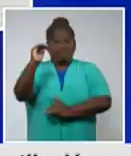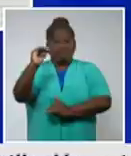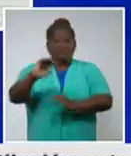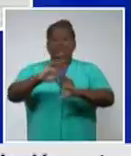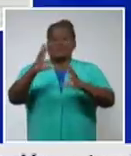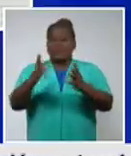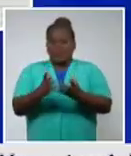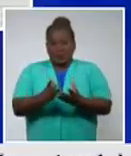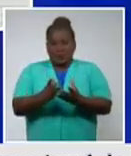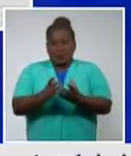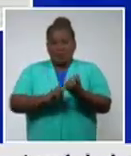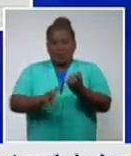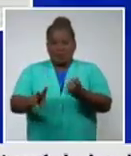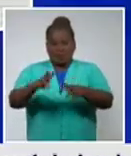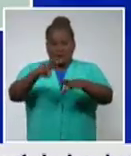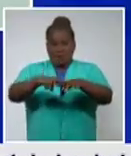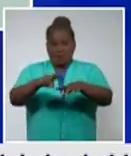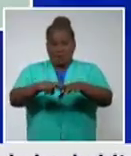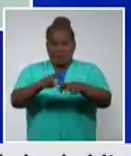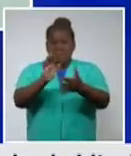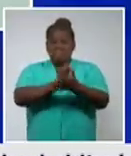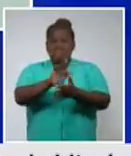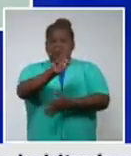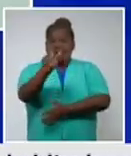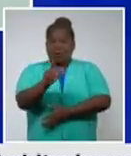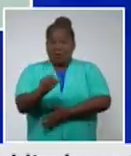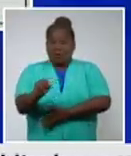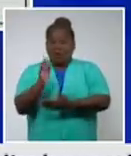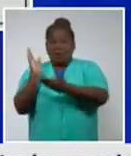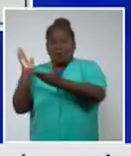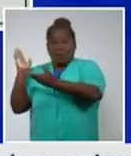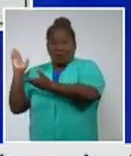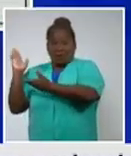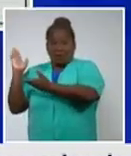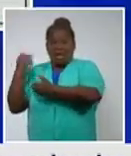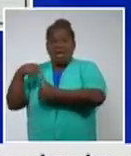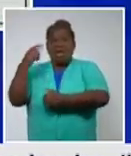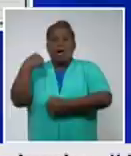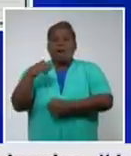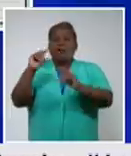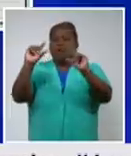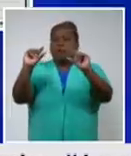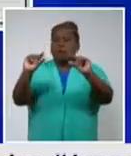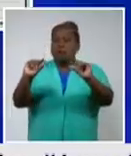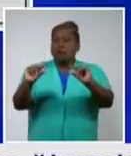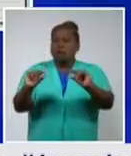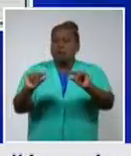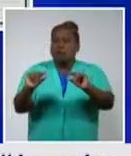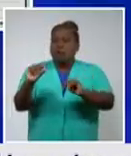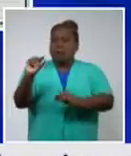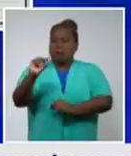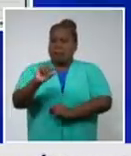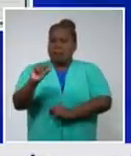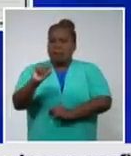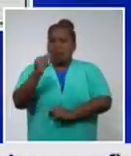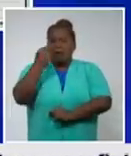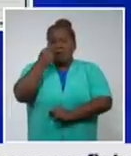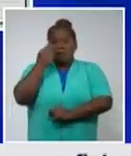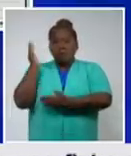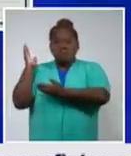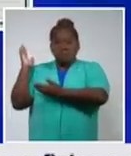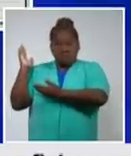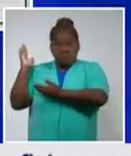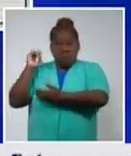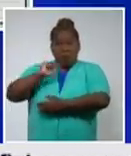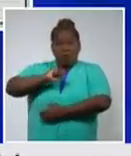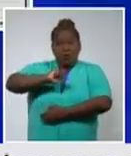provincia. Mayabeque, que ayer tuvo una discreta disminución, pero ahí podemos ver cómo la curva se fue